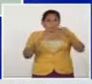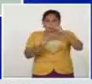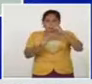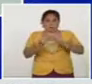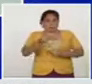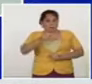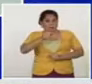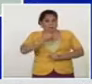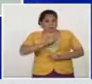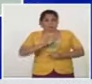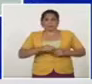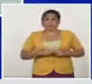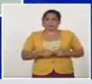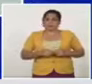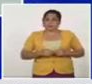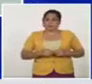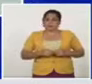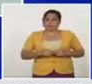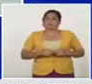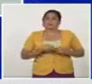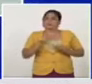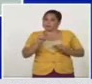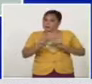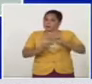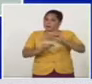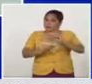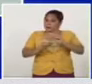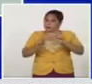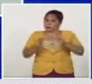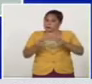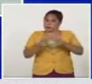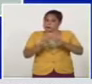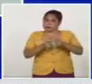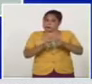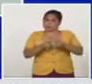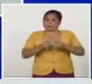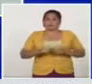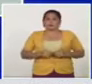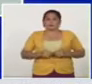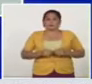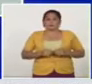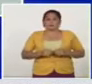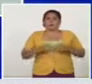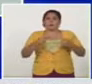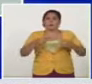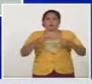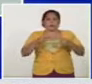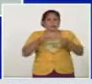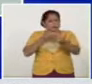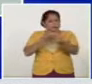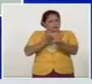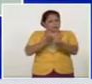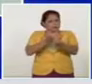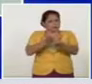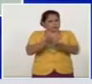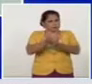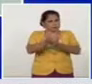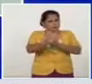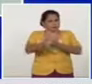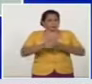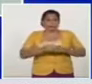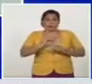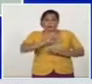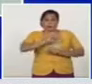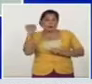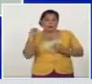anterior. Las medidas van resultando efectivas, pero hay que mantenerlas y lograr un